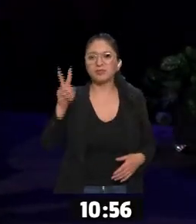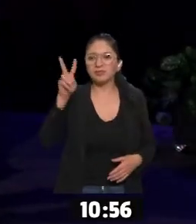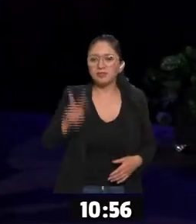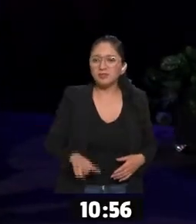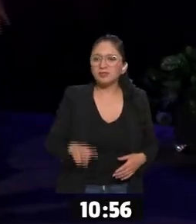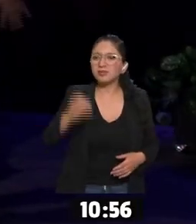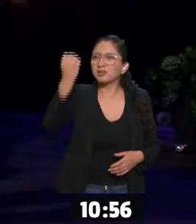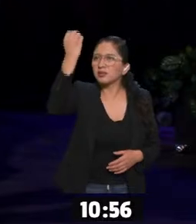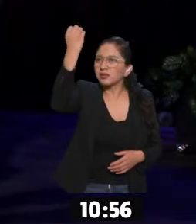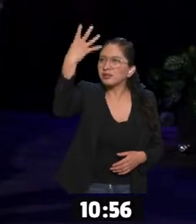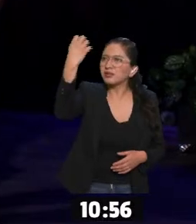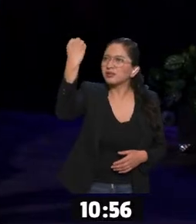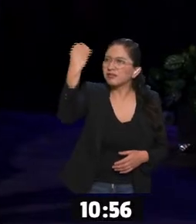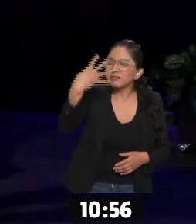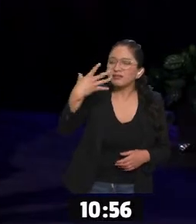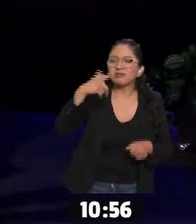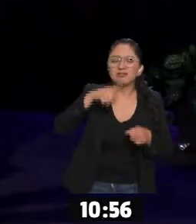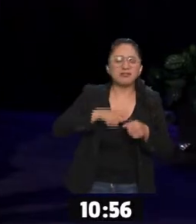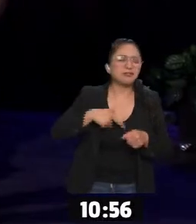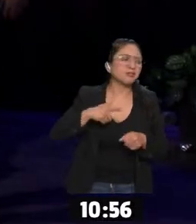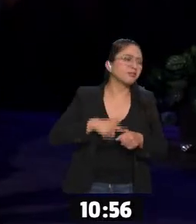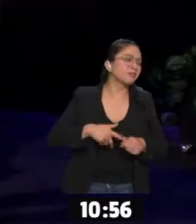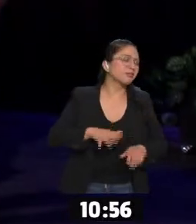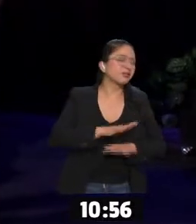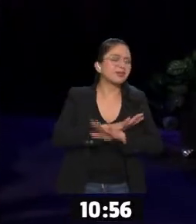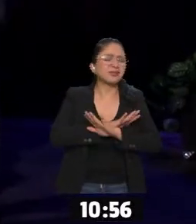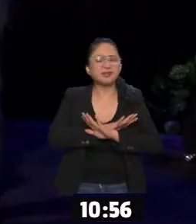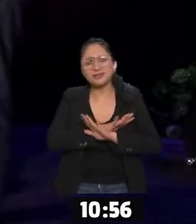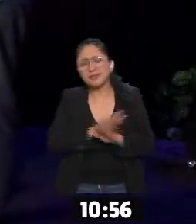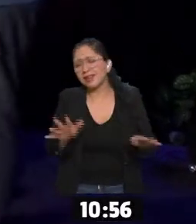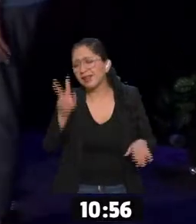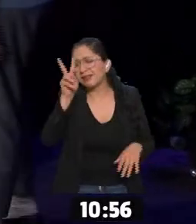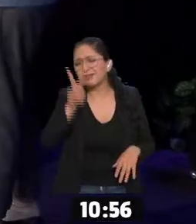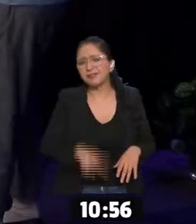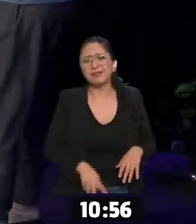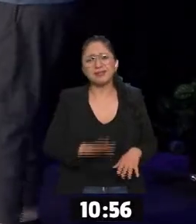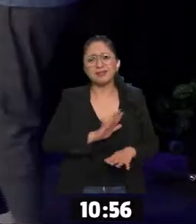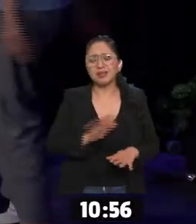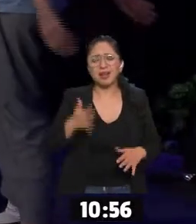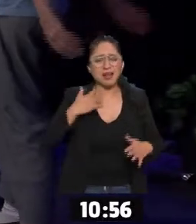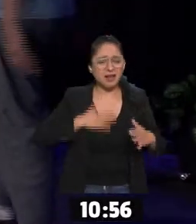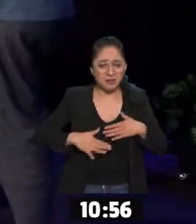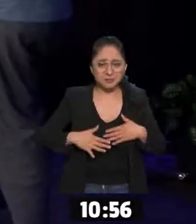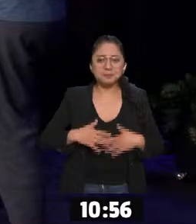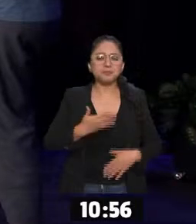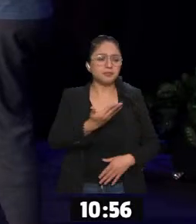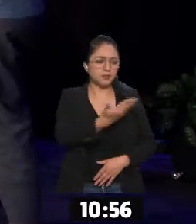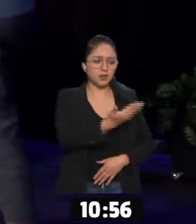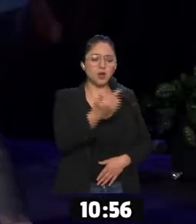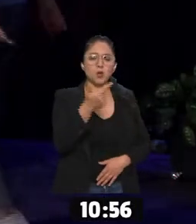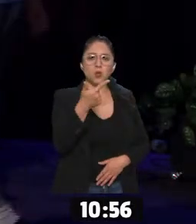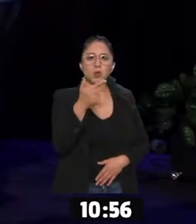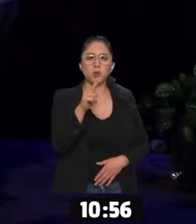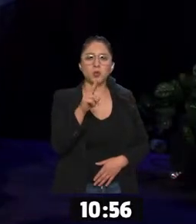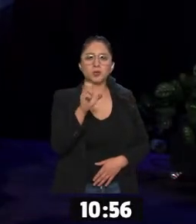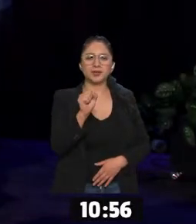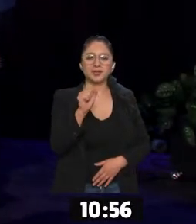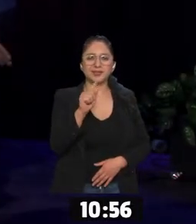Sí, póngale el color que quiera, ya, por favor. Oye, cuéntanos, Gustavo, usted